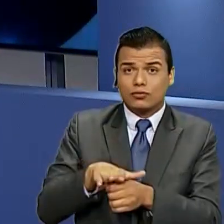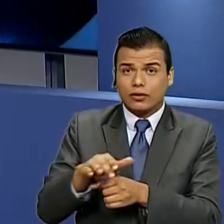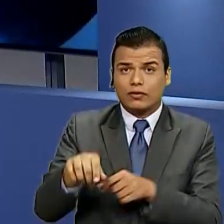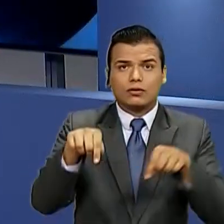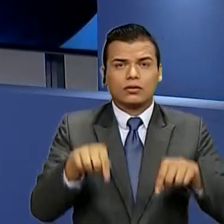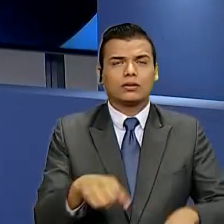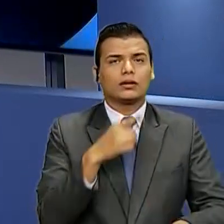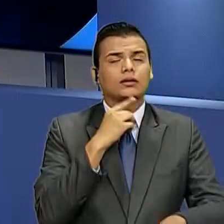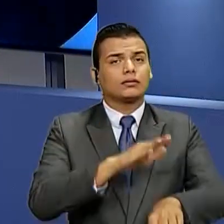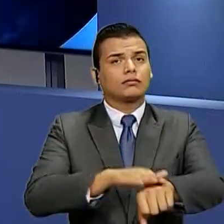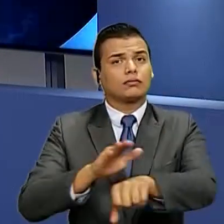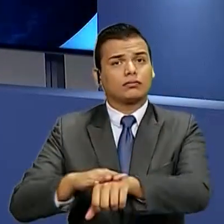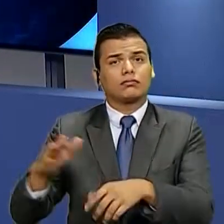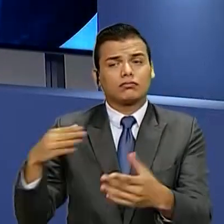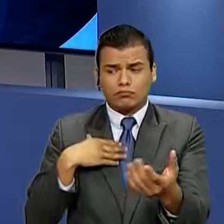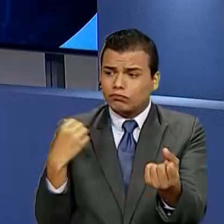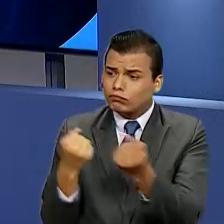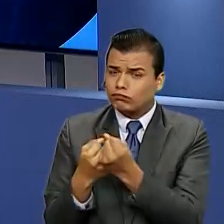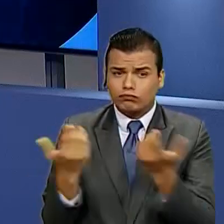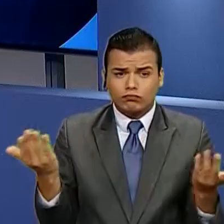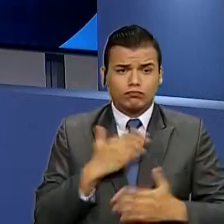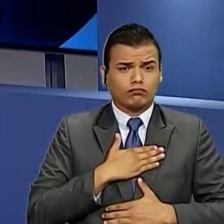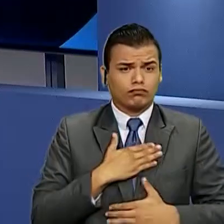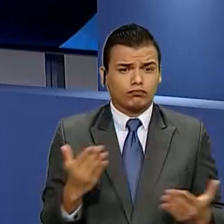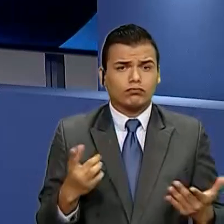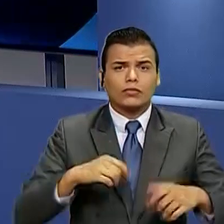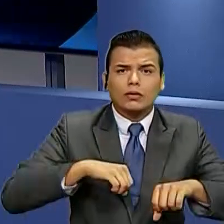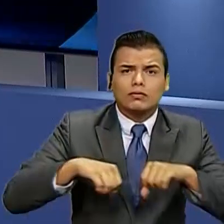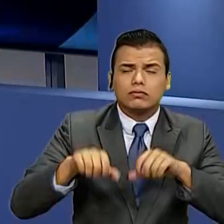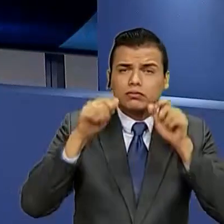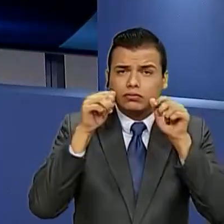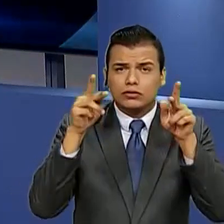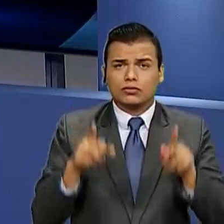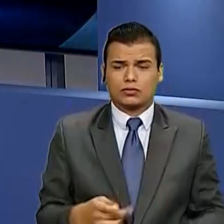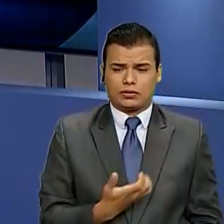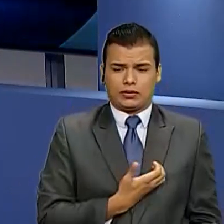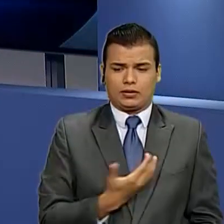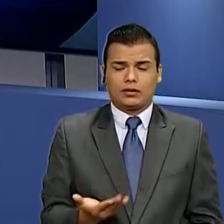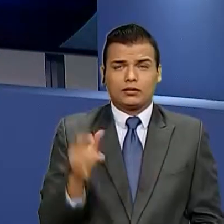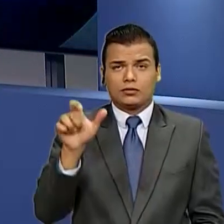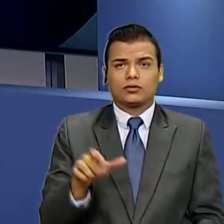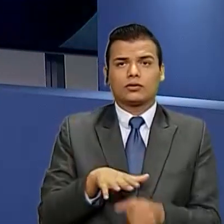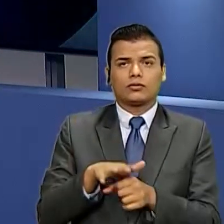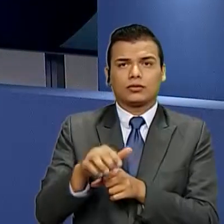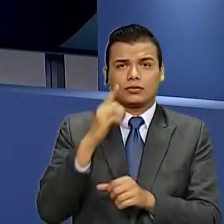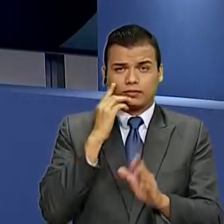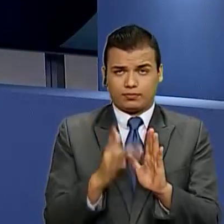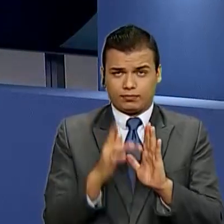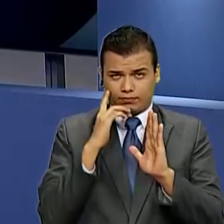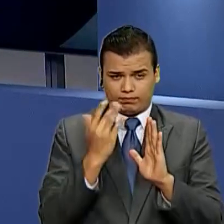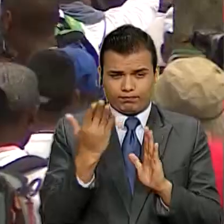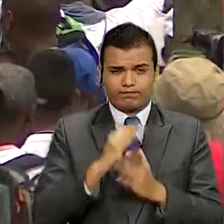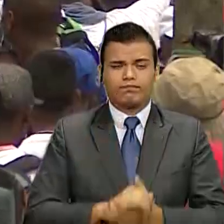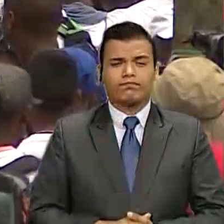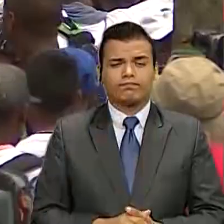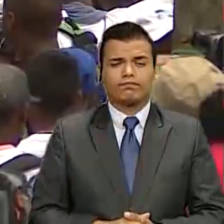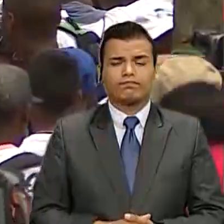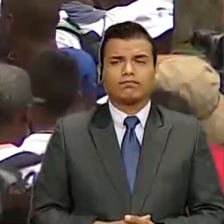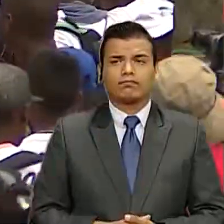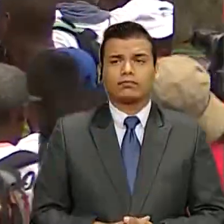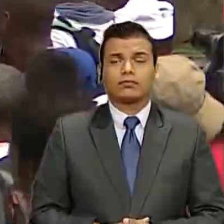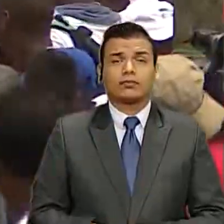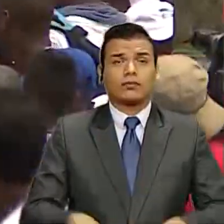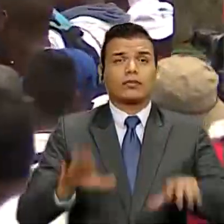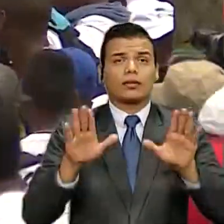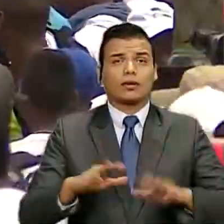escucharon voces de respaldo a la gestión del alcalde municipal, Eliezer Alboreda. Miramos. En medio del